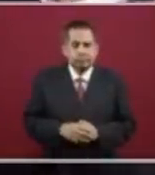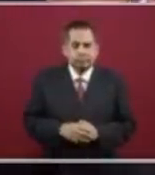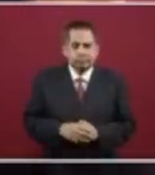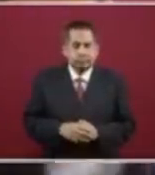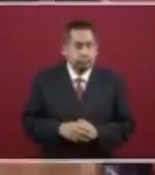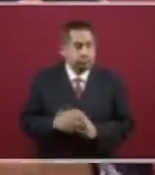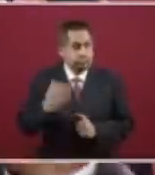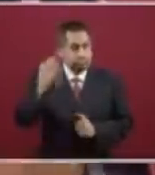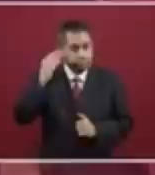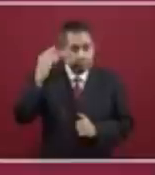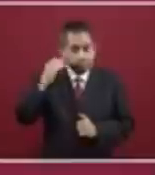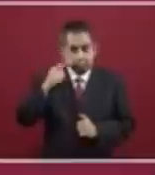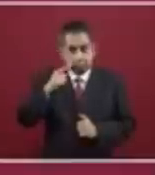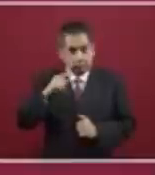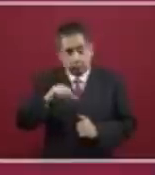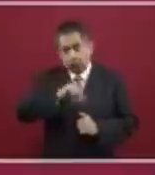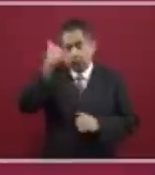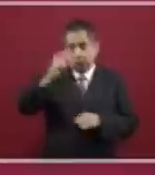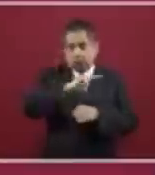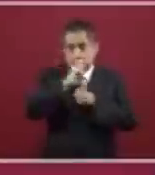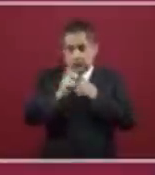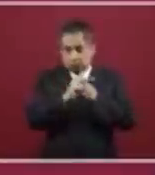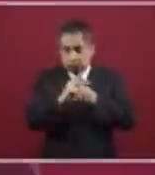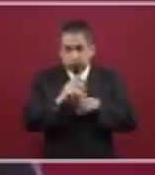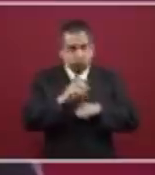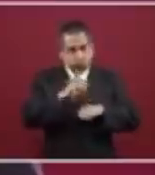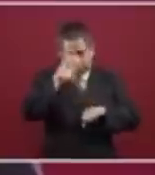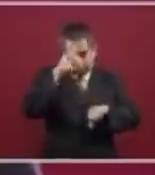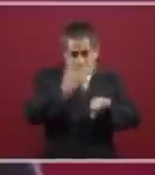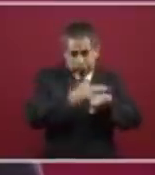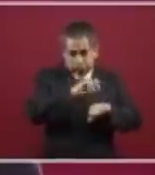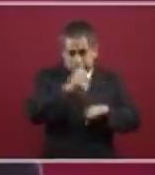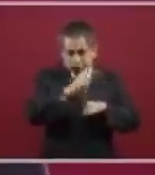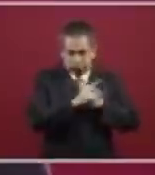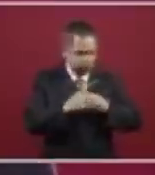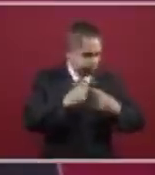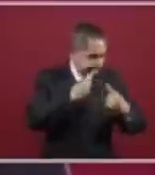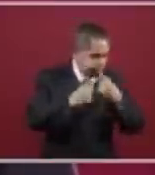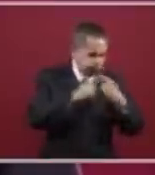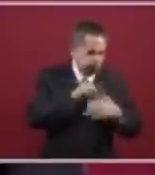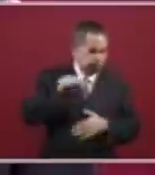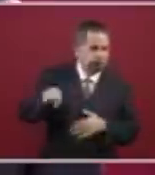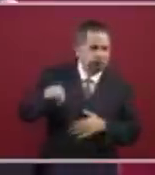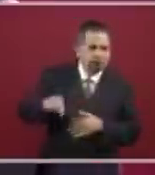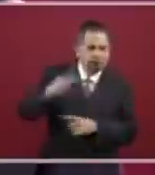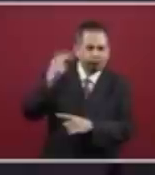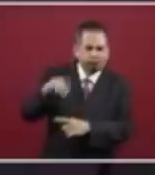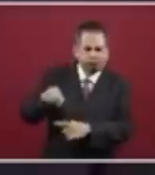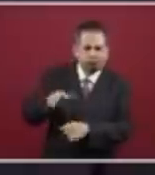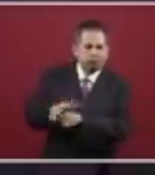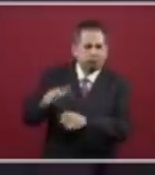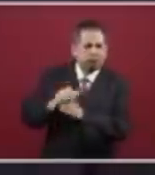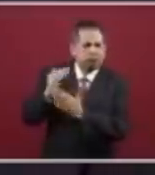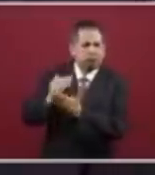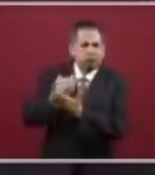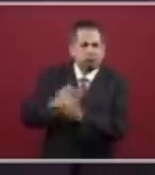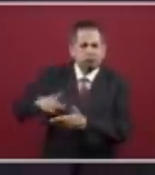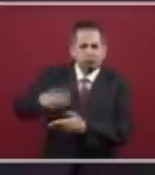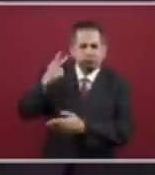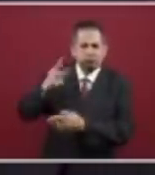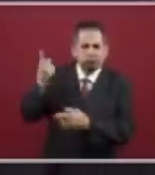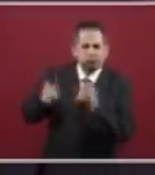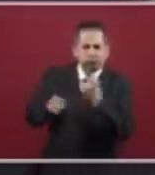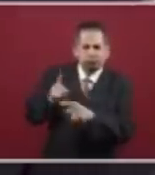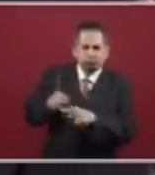Definían en el extranjero la agenda que tenía que aplicar el gobierno de México.